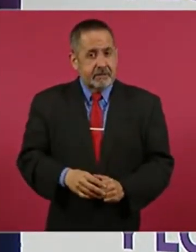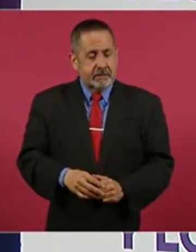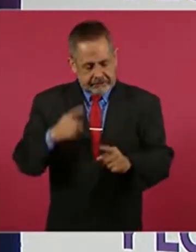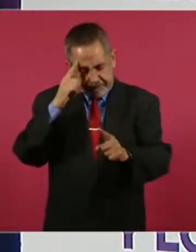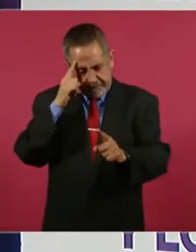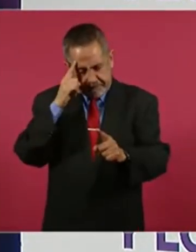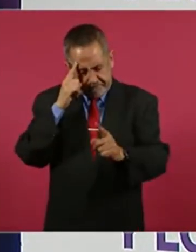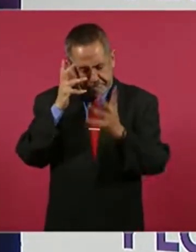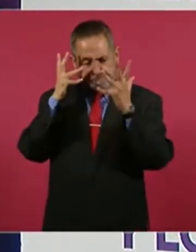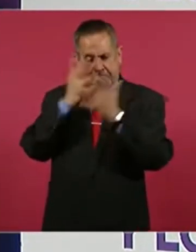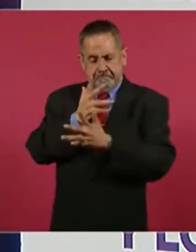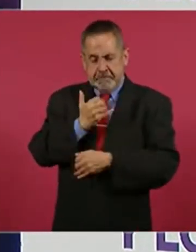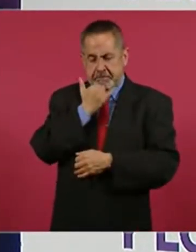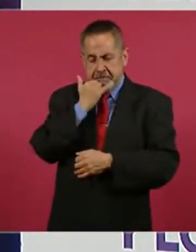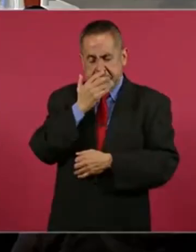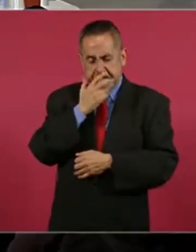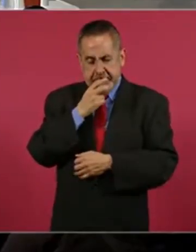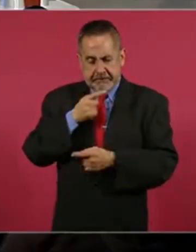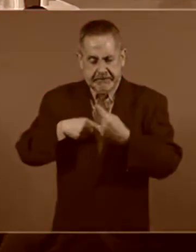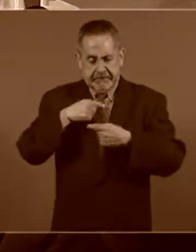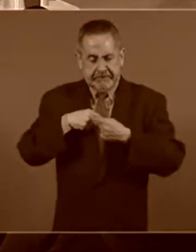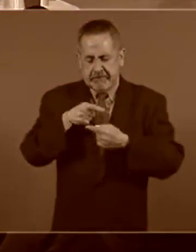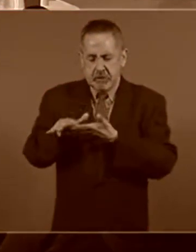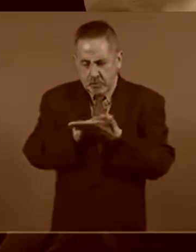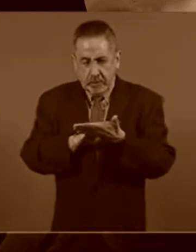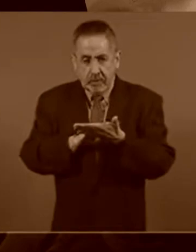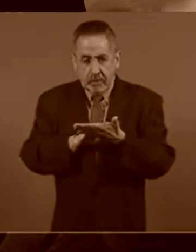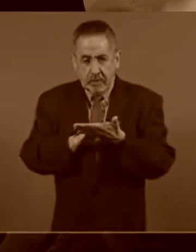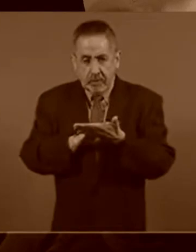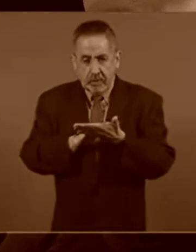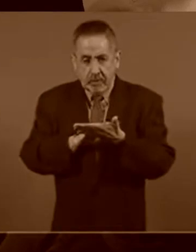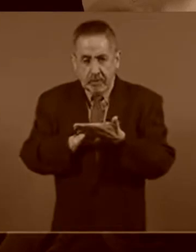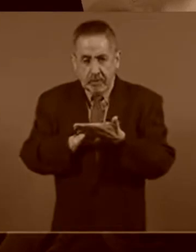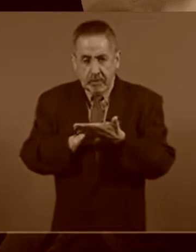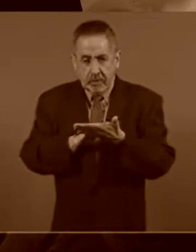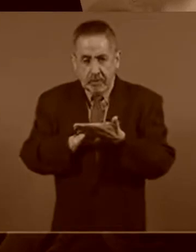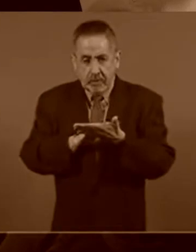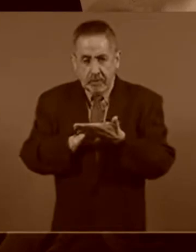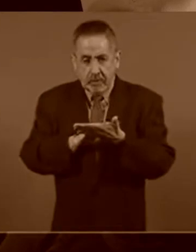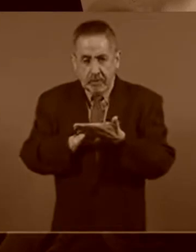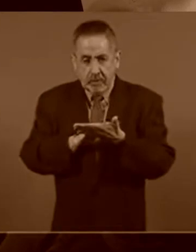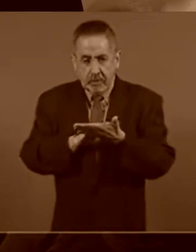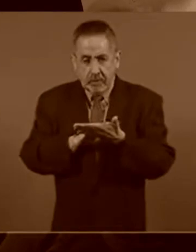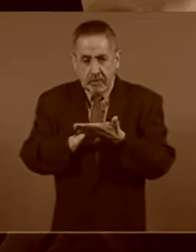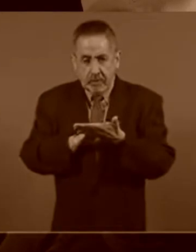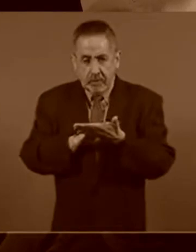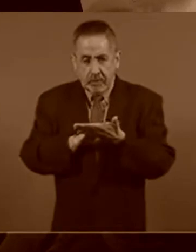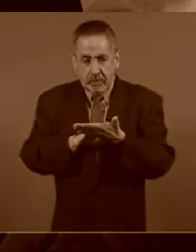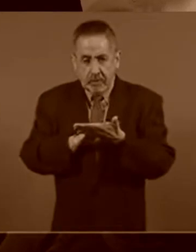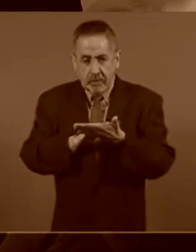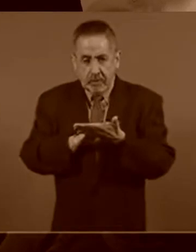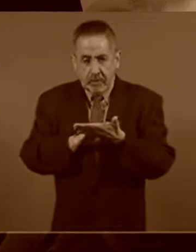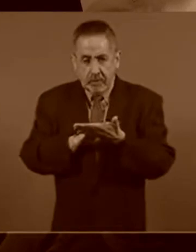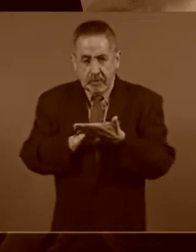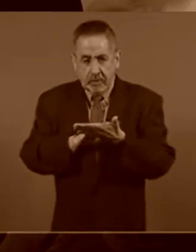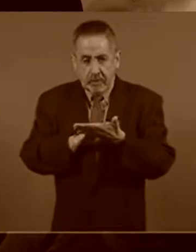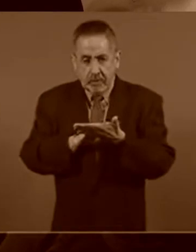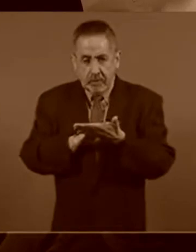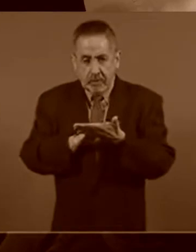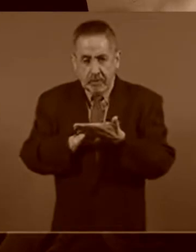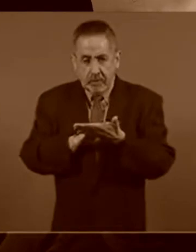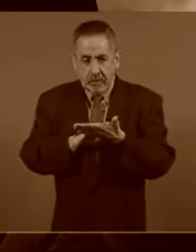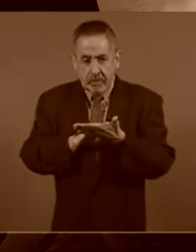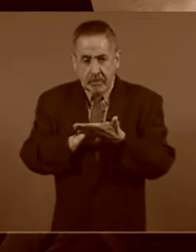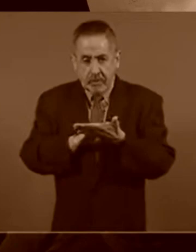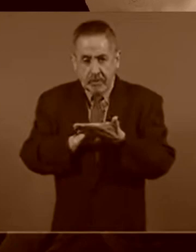capacidad para rectificar, no caer en autocomplacencia. AMLO le está mandando aquí, yo diría, un duro mensaje a López